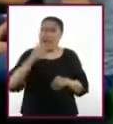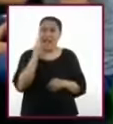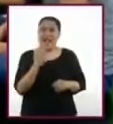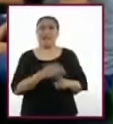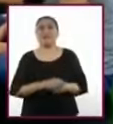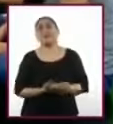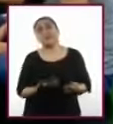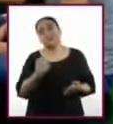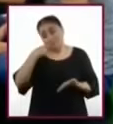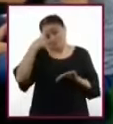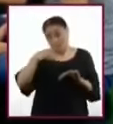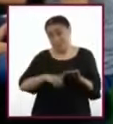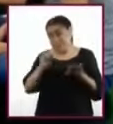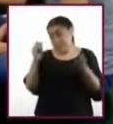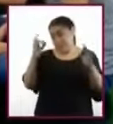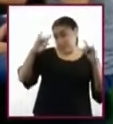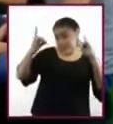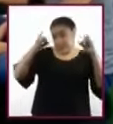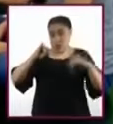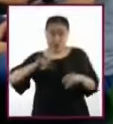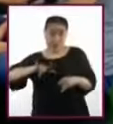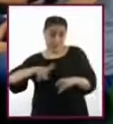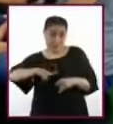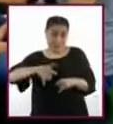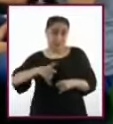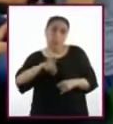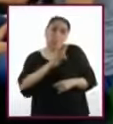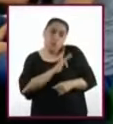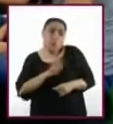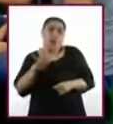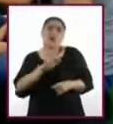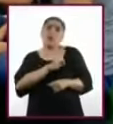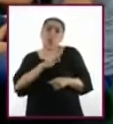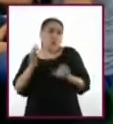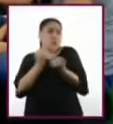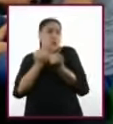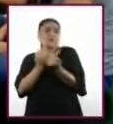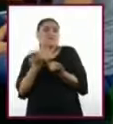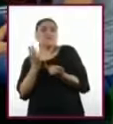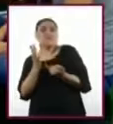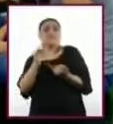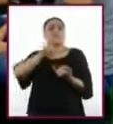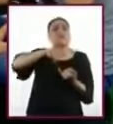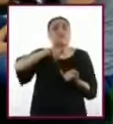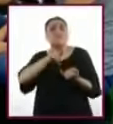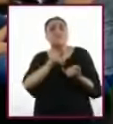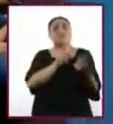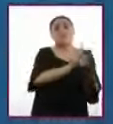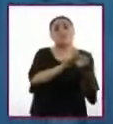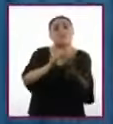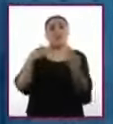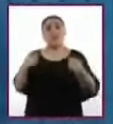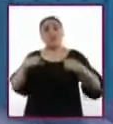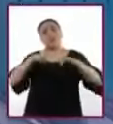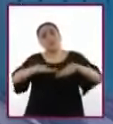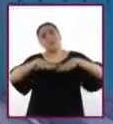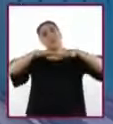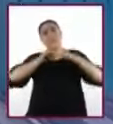que también el títere o marioneta a veces tiene la posibilidad de interactuar directamente con el público. Sí. Muy